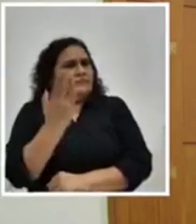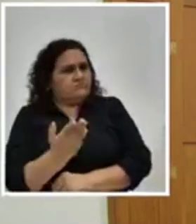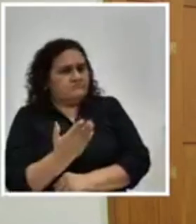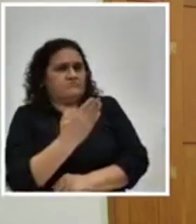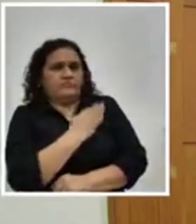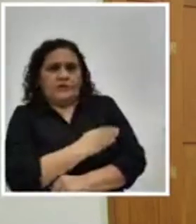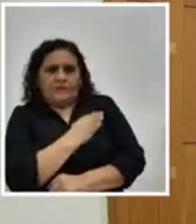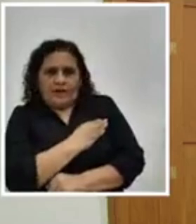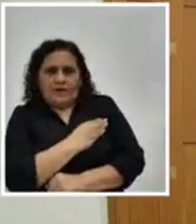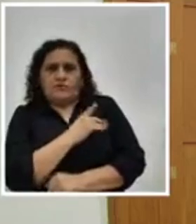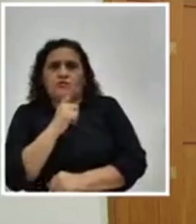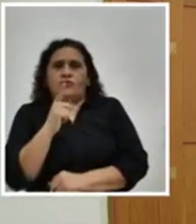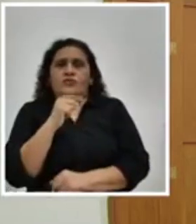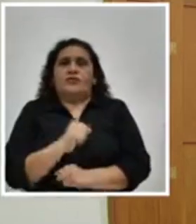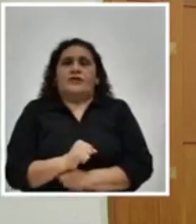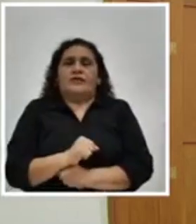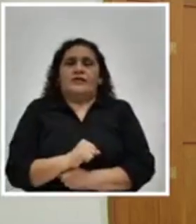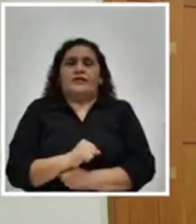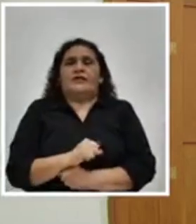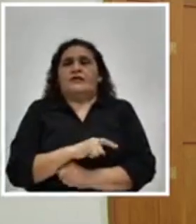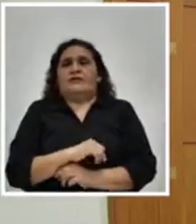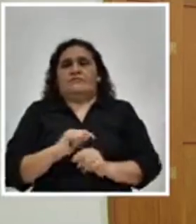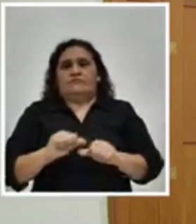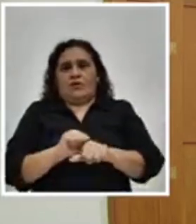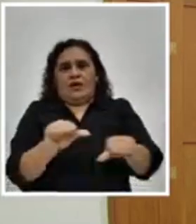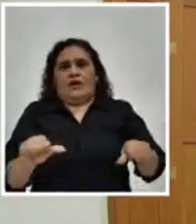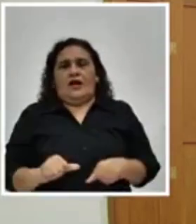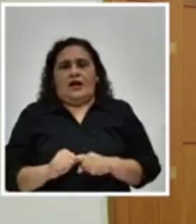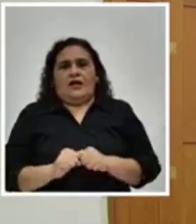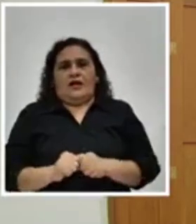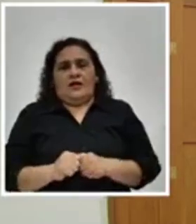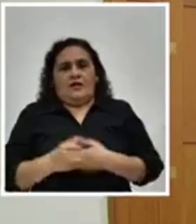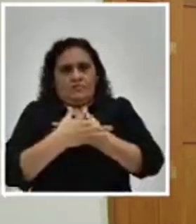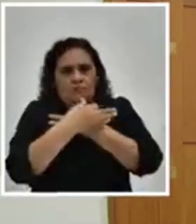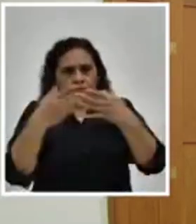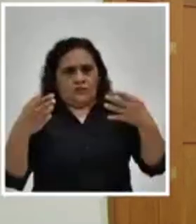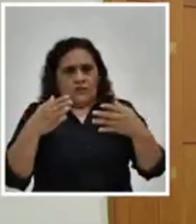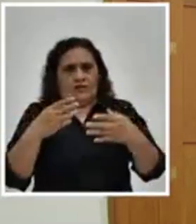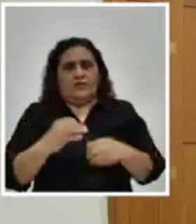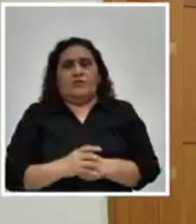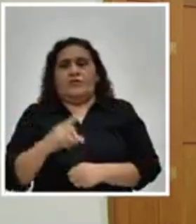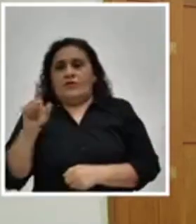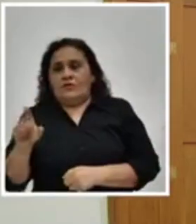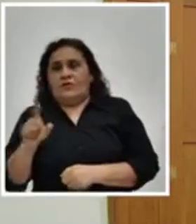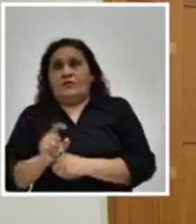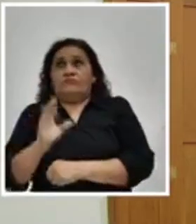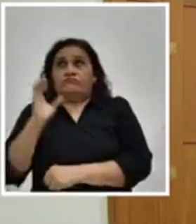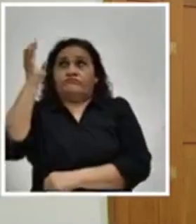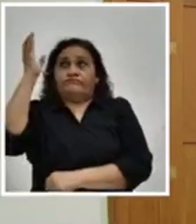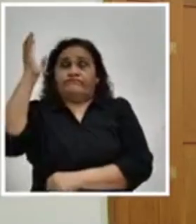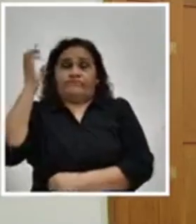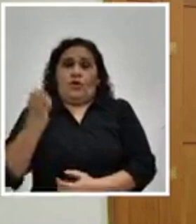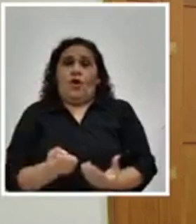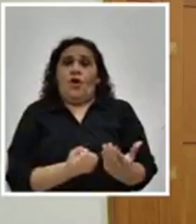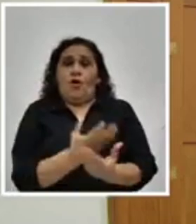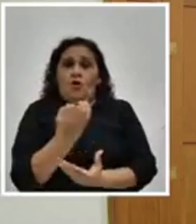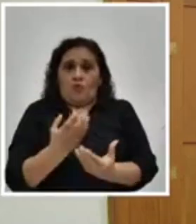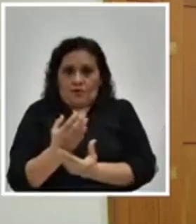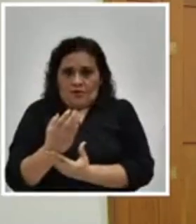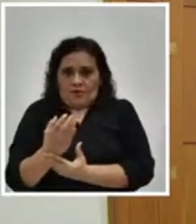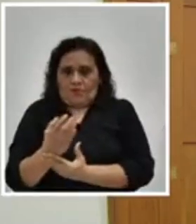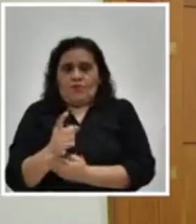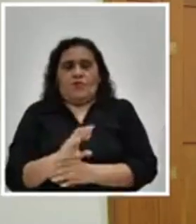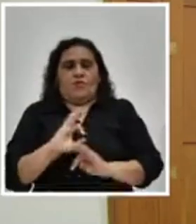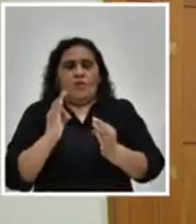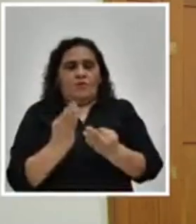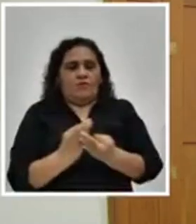existentes y cabina de voceo, así como la construcción de dugouts y alumbrado nuevo, nuevo sistema de